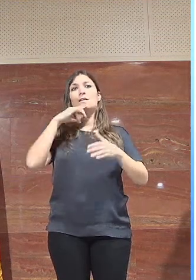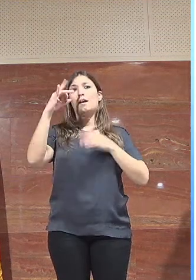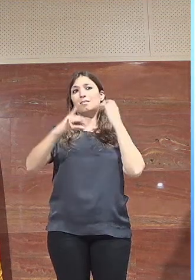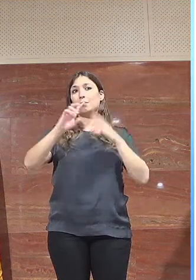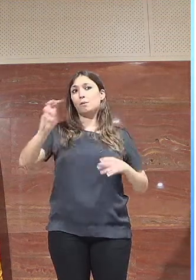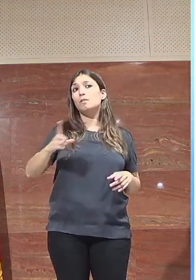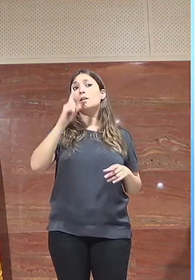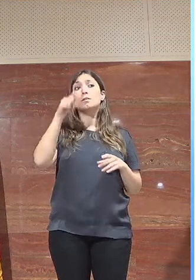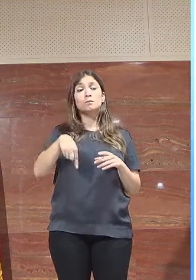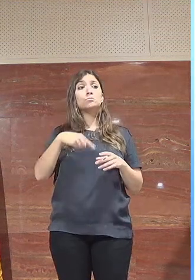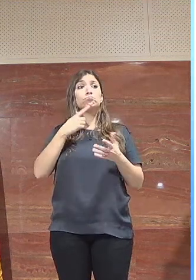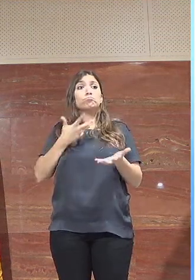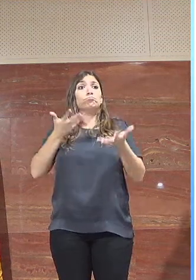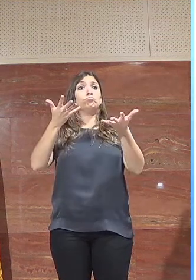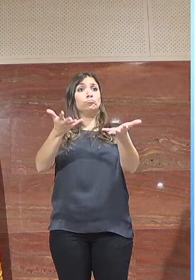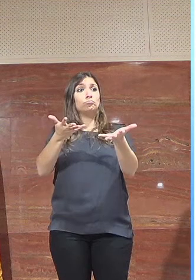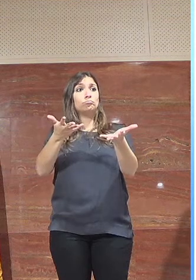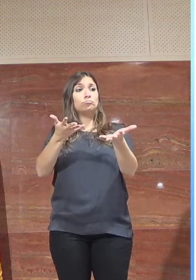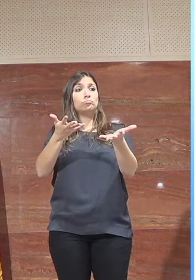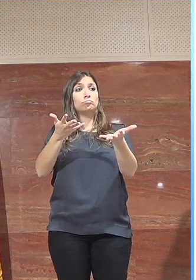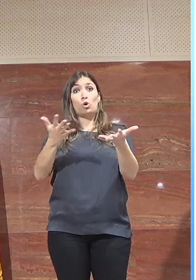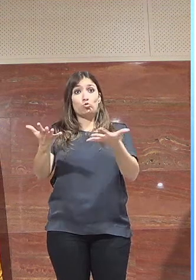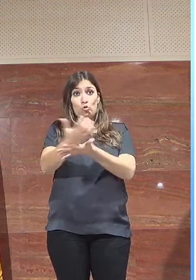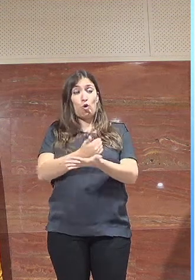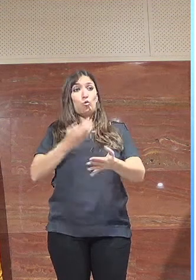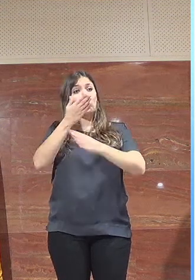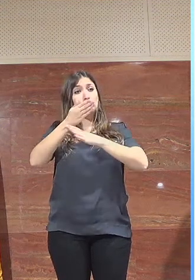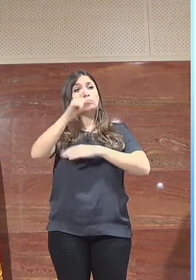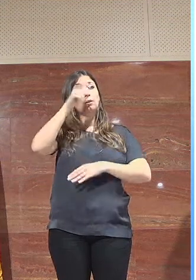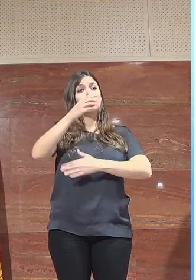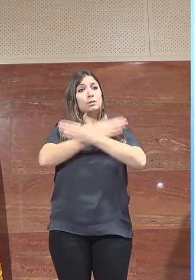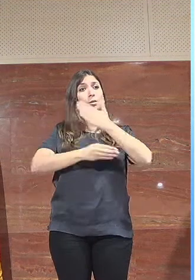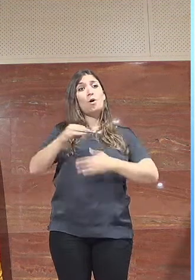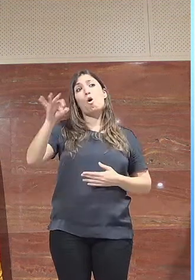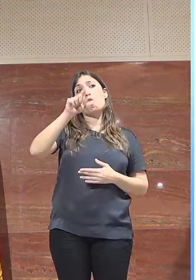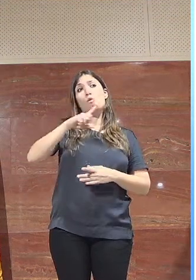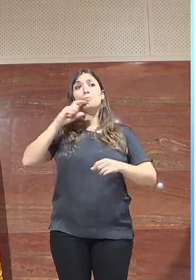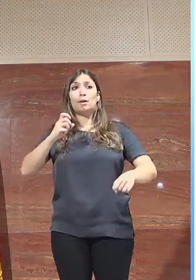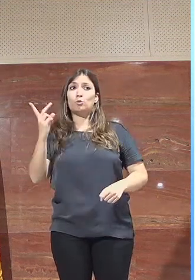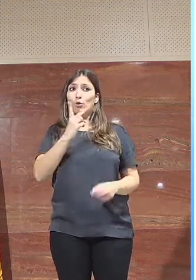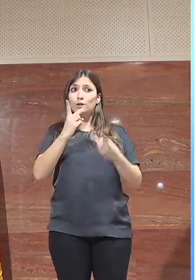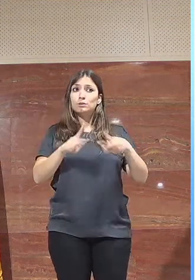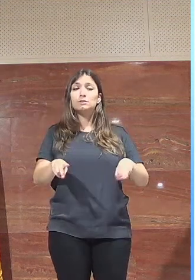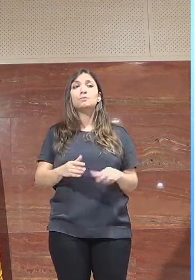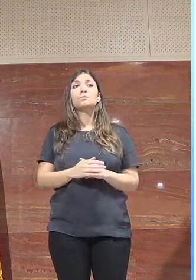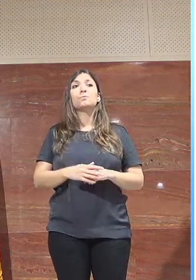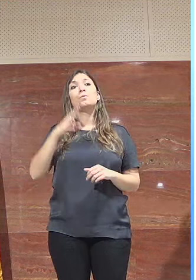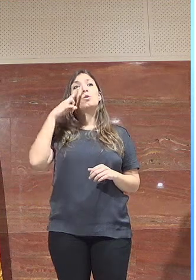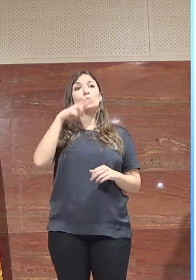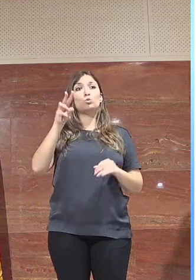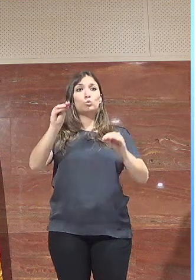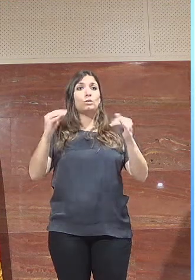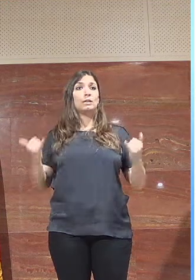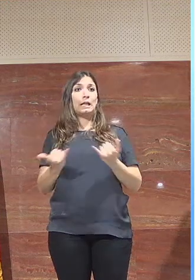también que están dirigidas a todos, personas con discapacidad y personas mayores. El Museo de